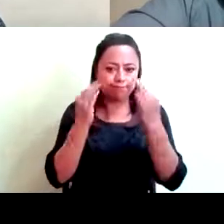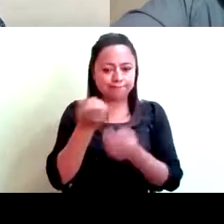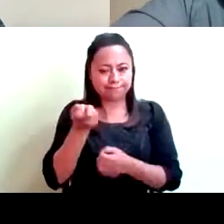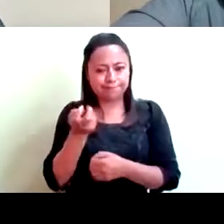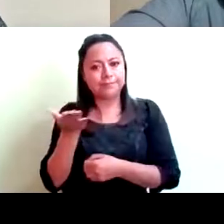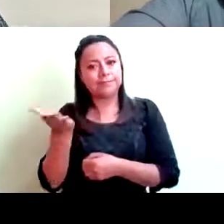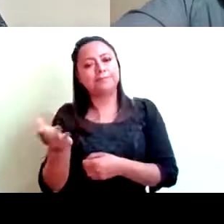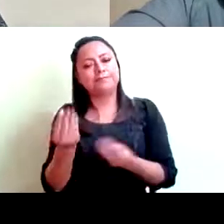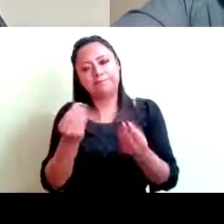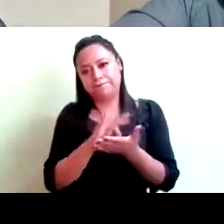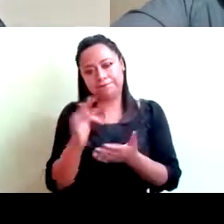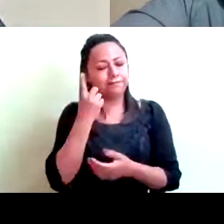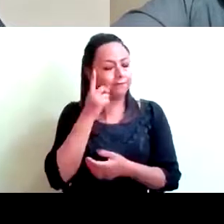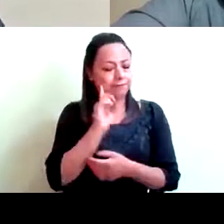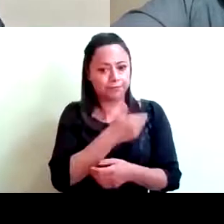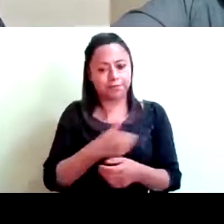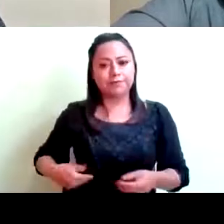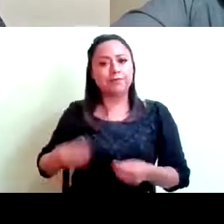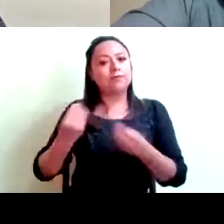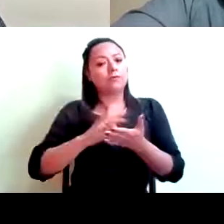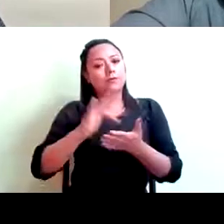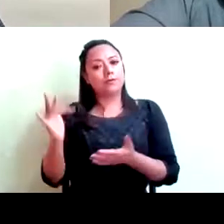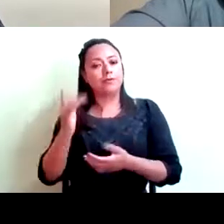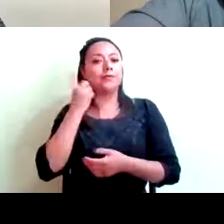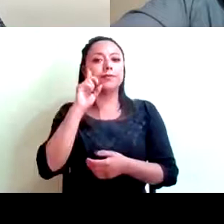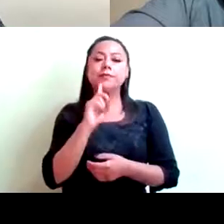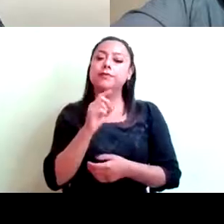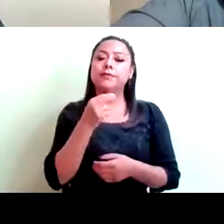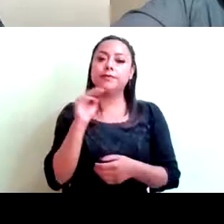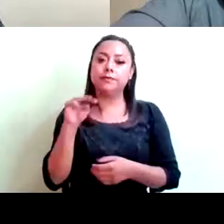diputada presidenta. Muchísimas gracias, diputada Marisela.